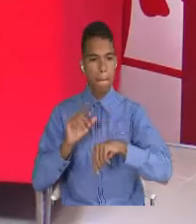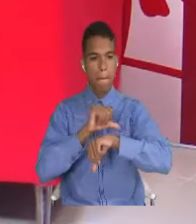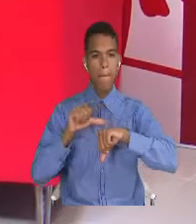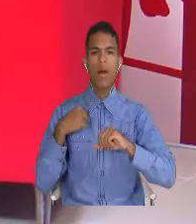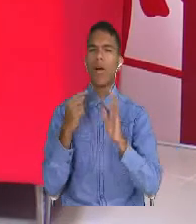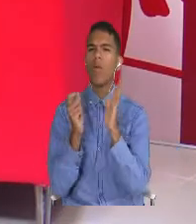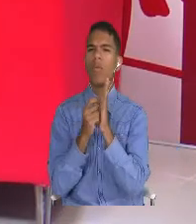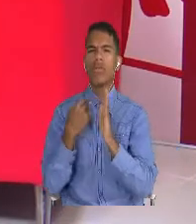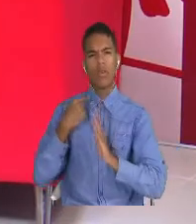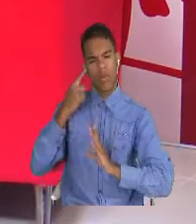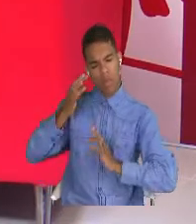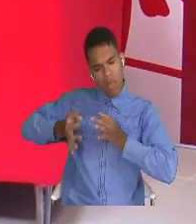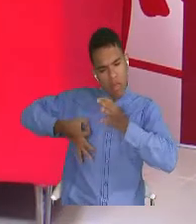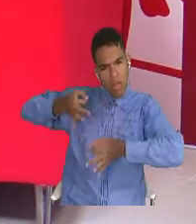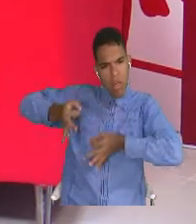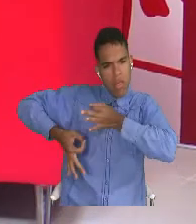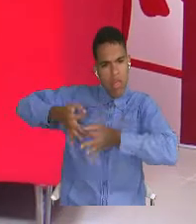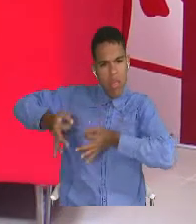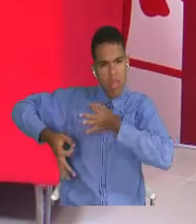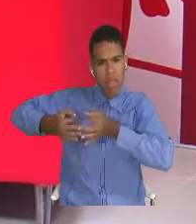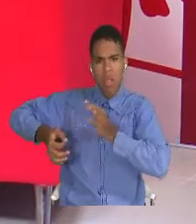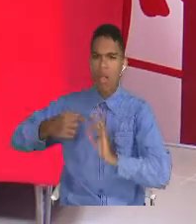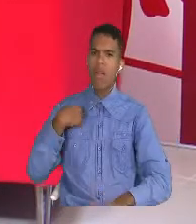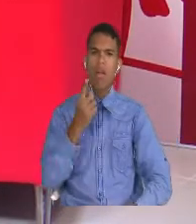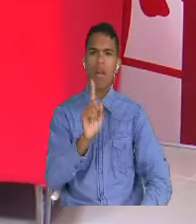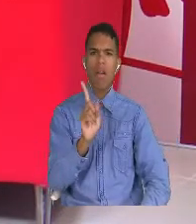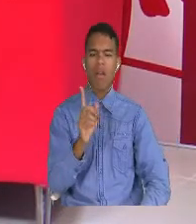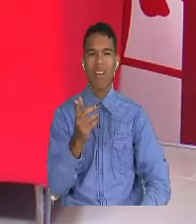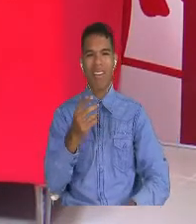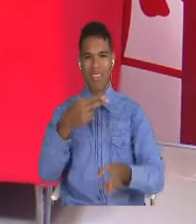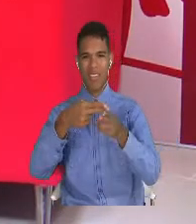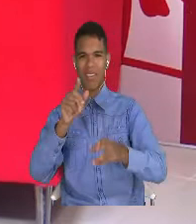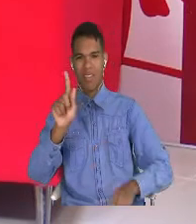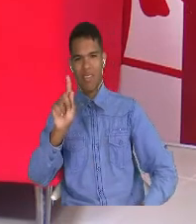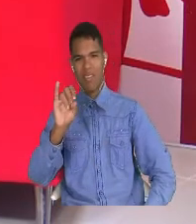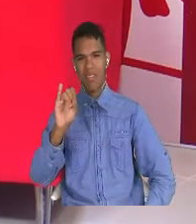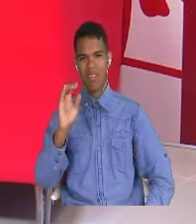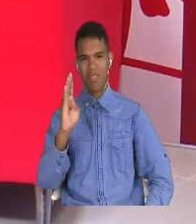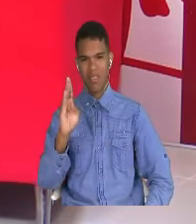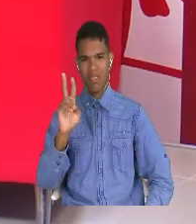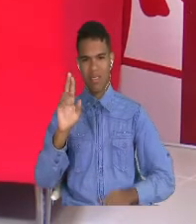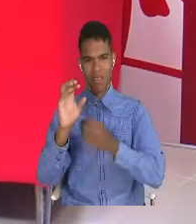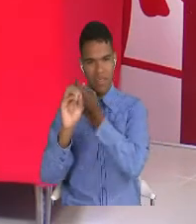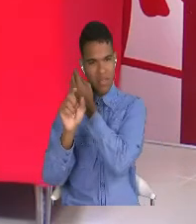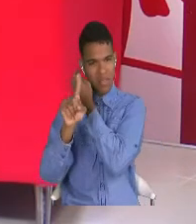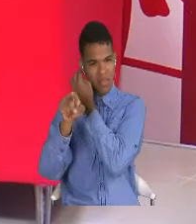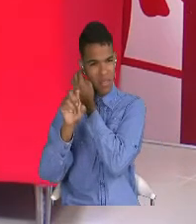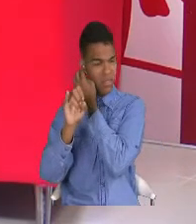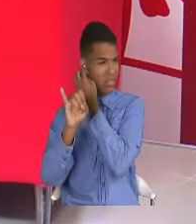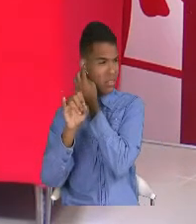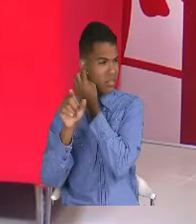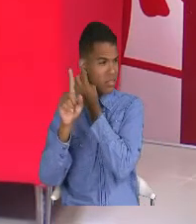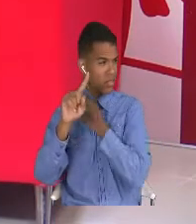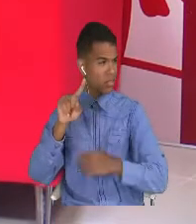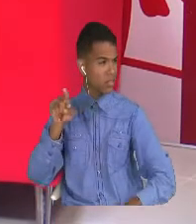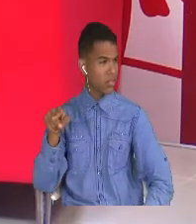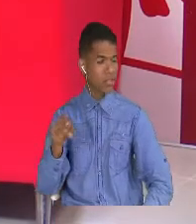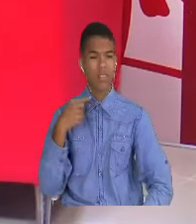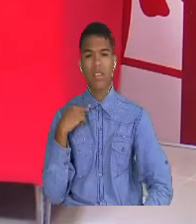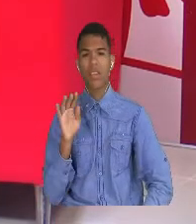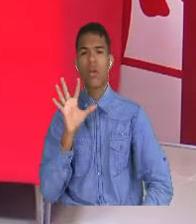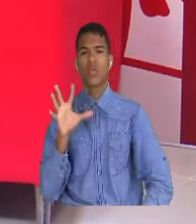formarse una fibrosis. ¿Qué es una fibrosis? Vamos, ¿para qué es una fibrosis? La fibrosis son pequeñas bolitas como acumulación de